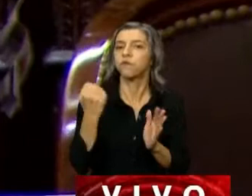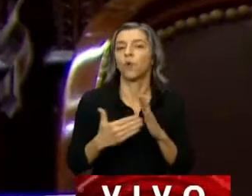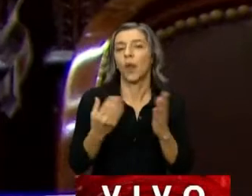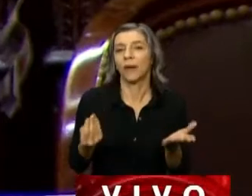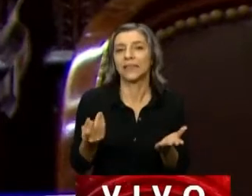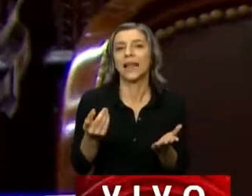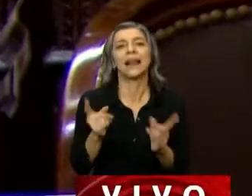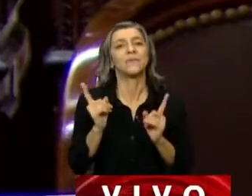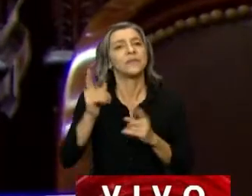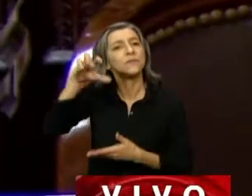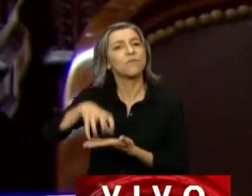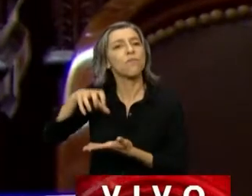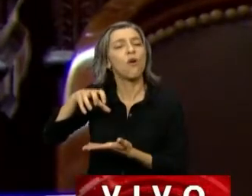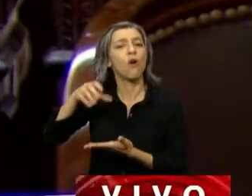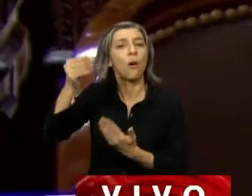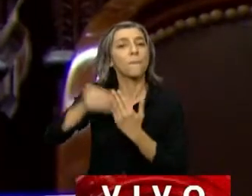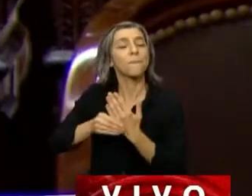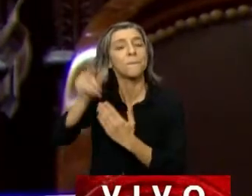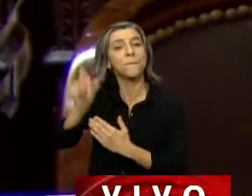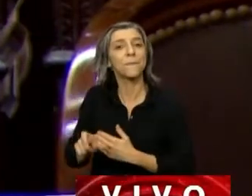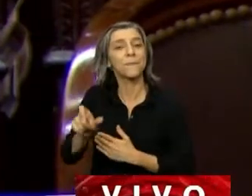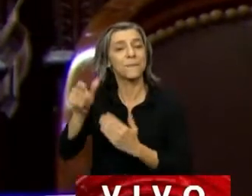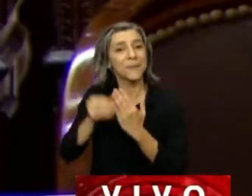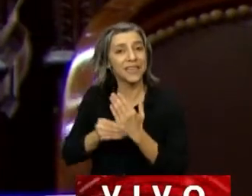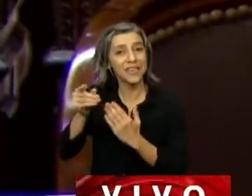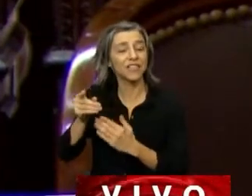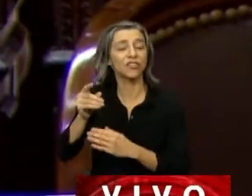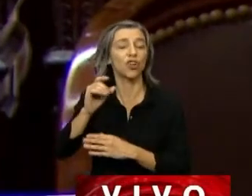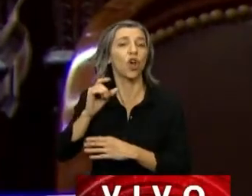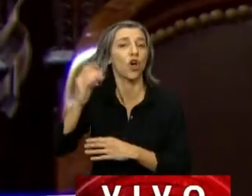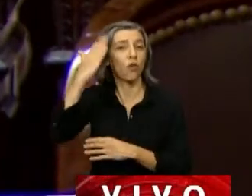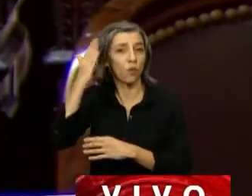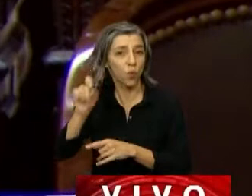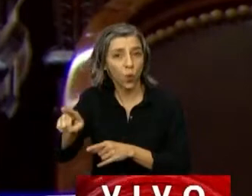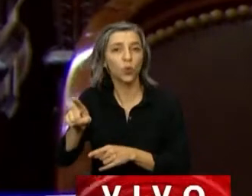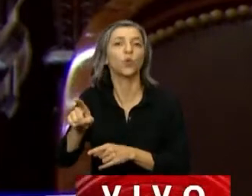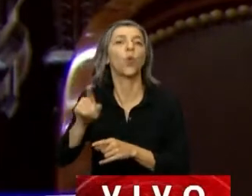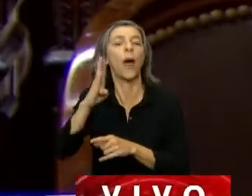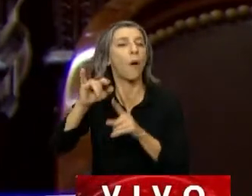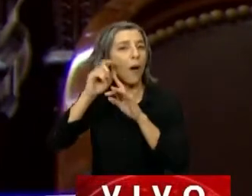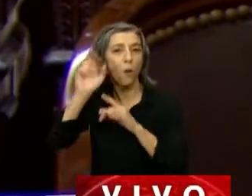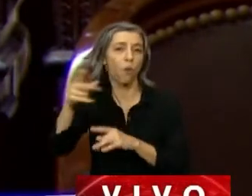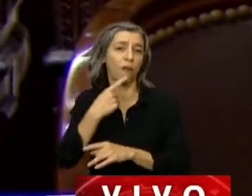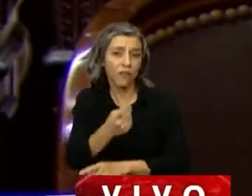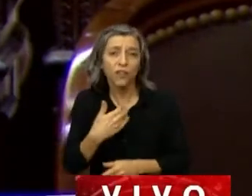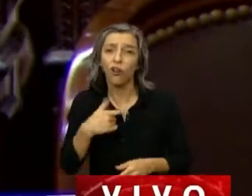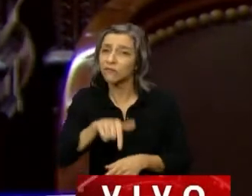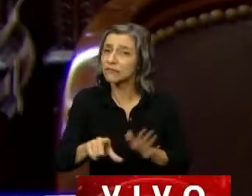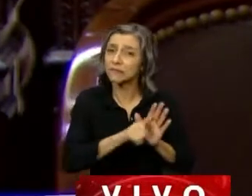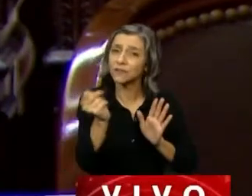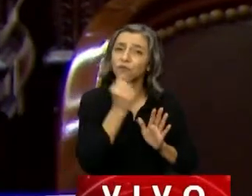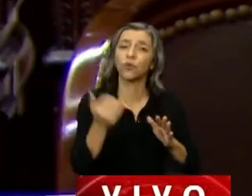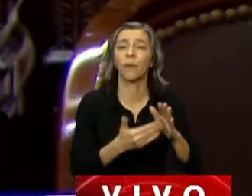parte también de nuestro ministro de Cultura, Tristán Bauer, que venía planteando la necesidad urgente de poder discutir esta ley. Estamos,